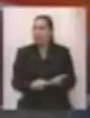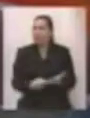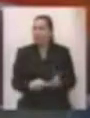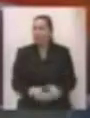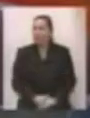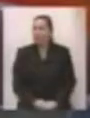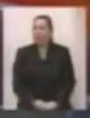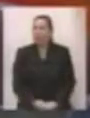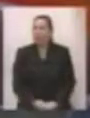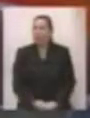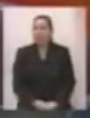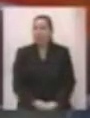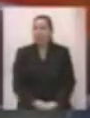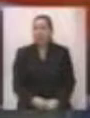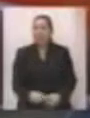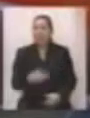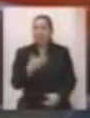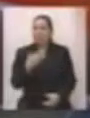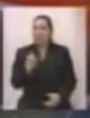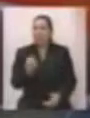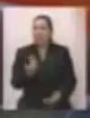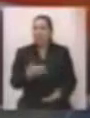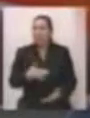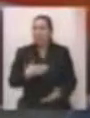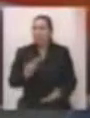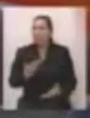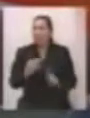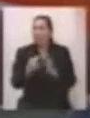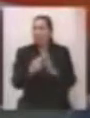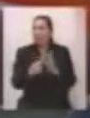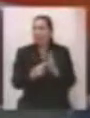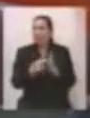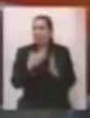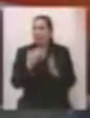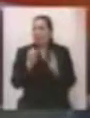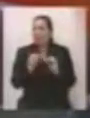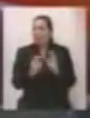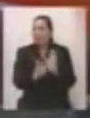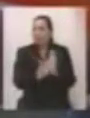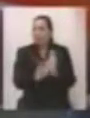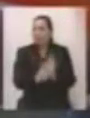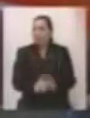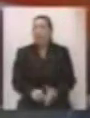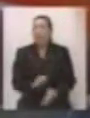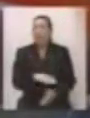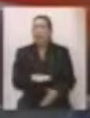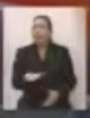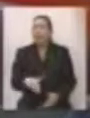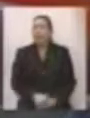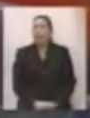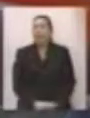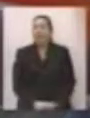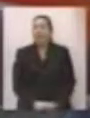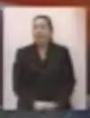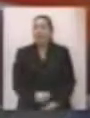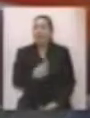tecnología. Entonces, sería bueno, señor, aunque pudiera hacerse en el reglamento, pero sería bueno que se ponga en la ley que los niños